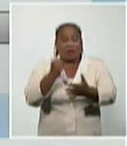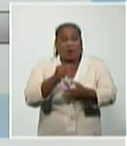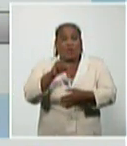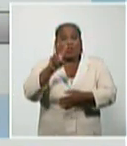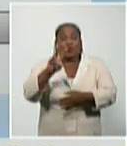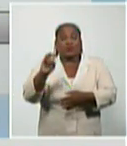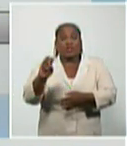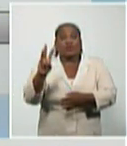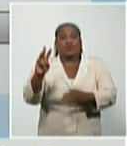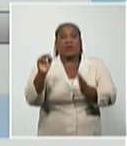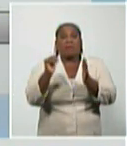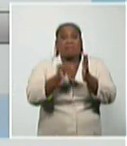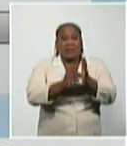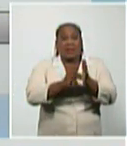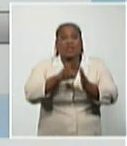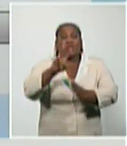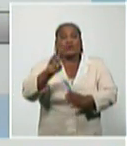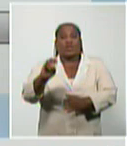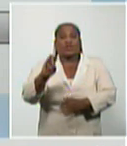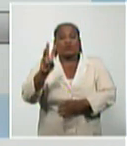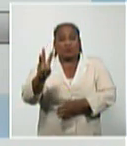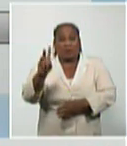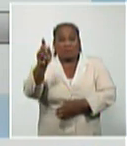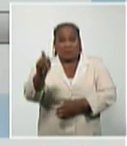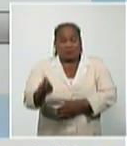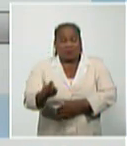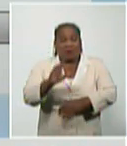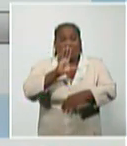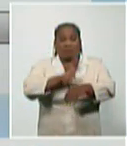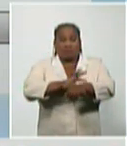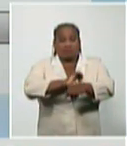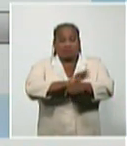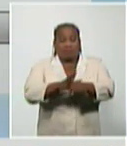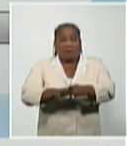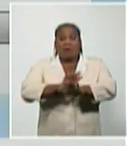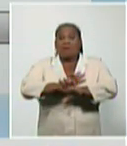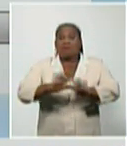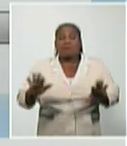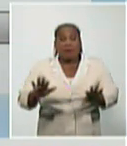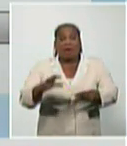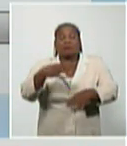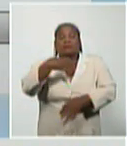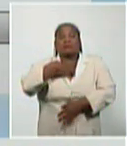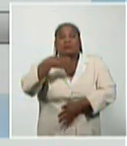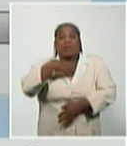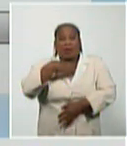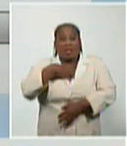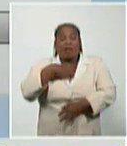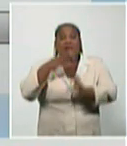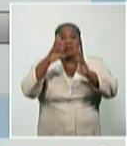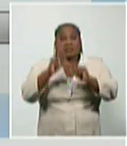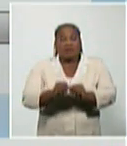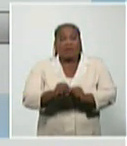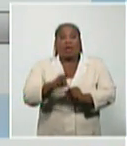203.203 casos, pues ya suma la alarmante cifra de